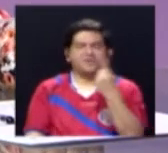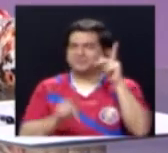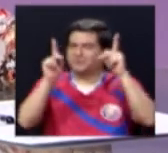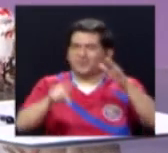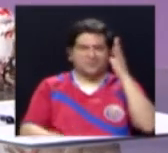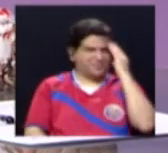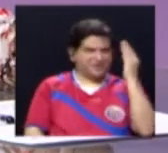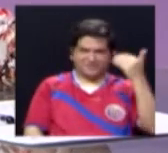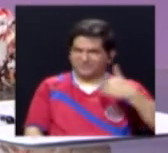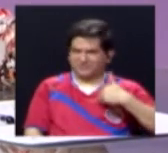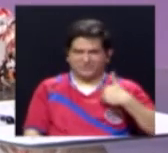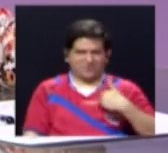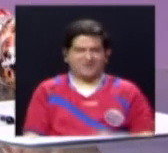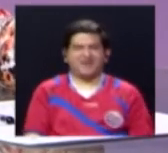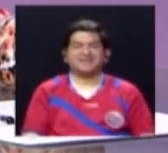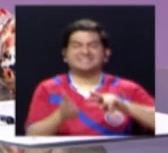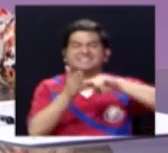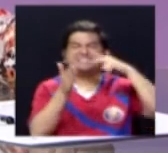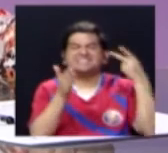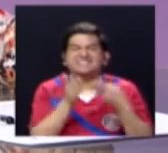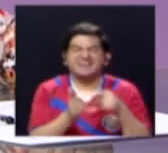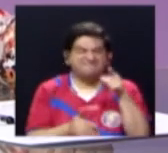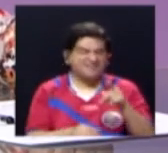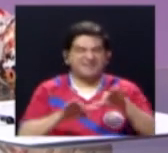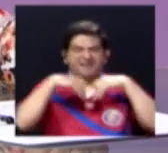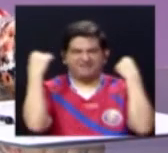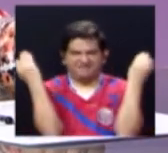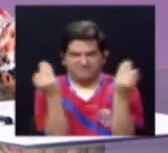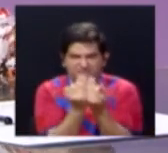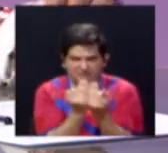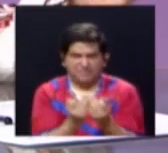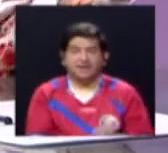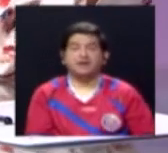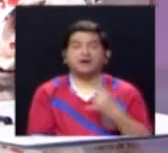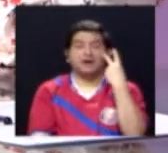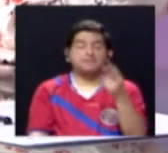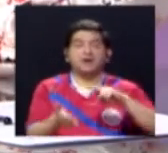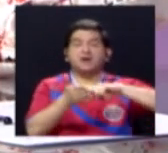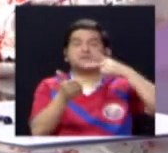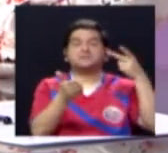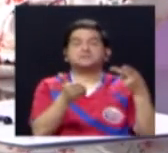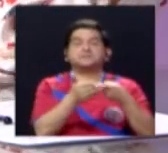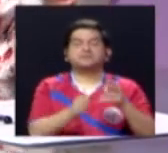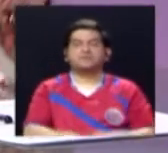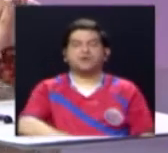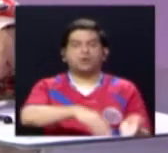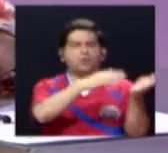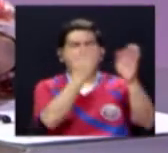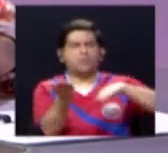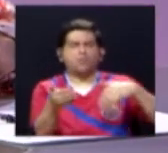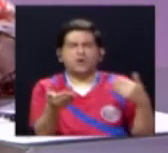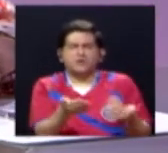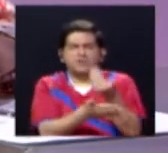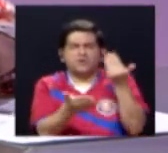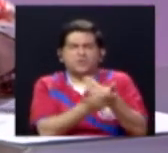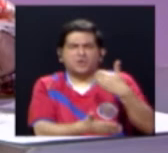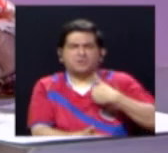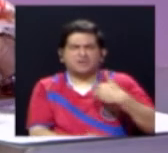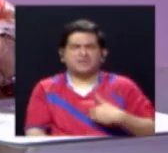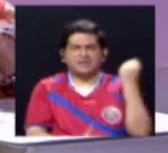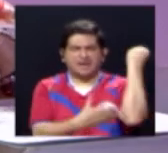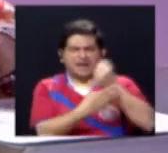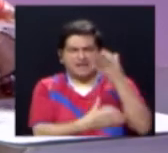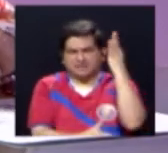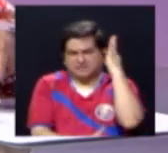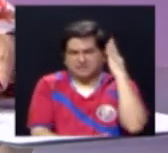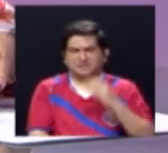quien la vive es lo que significa para esta familia en lo que significó la la muerte más reciente que tuvimos de un femicidio